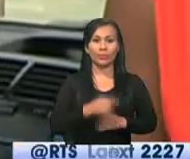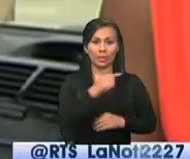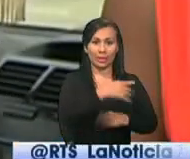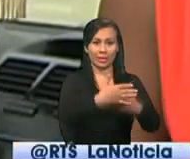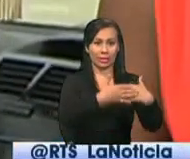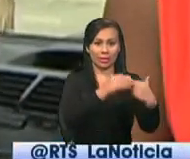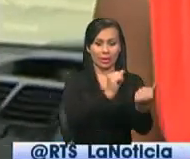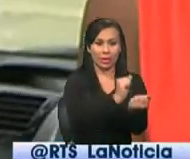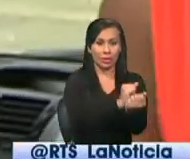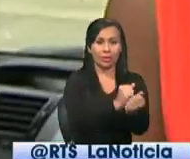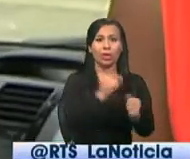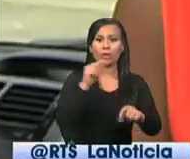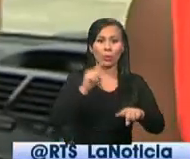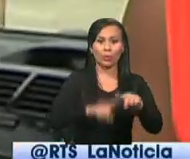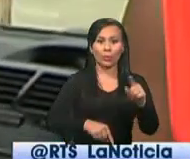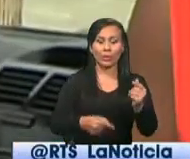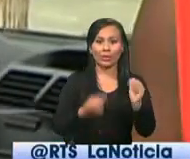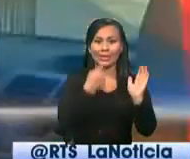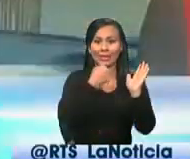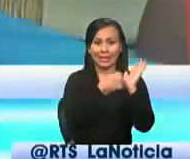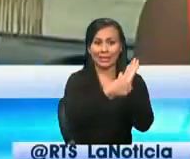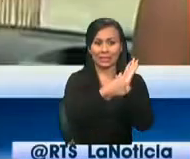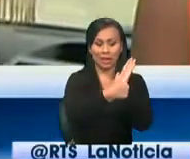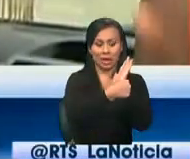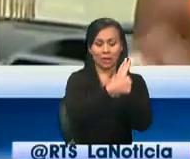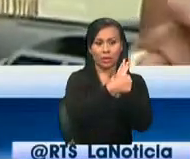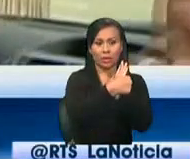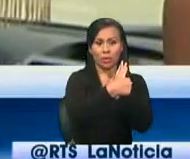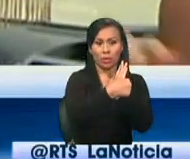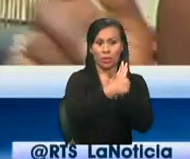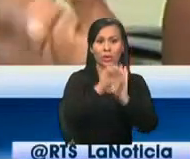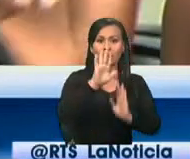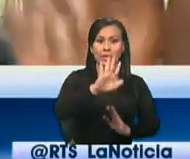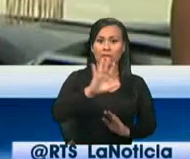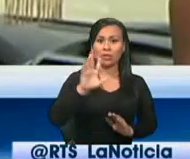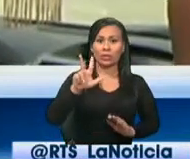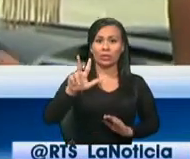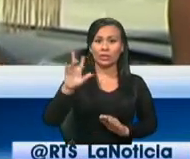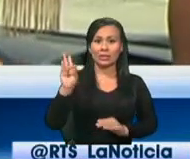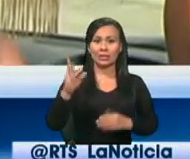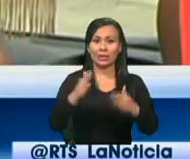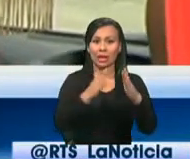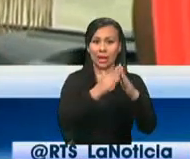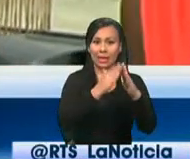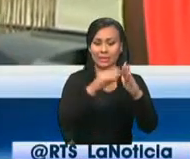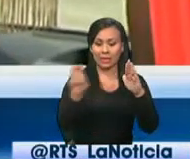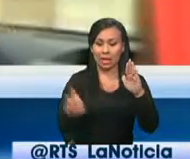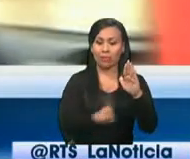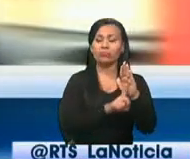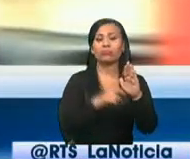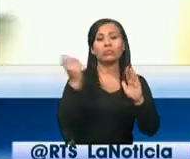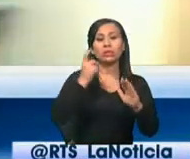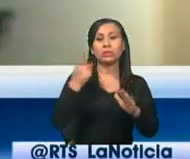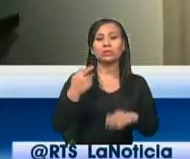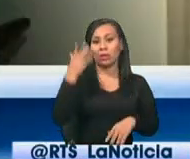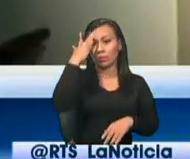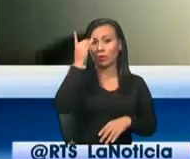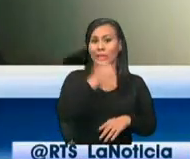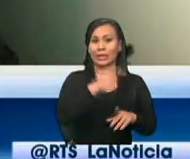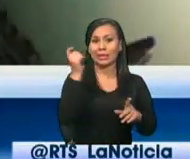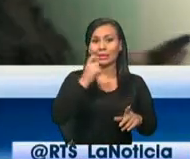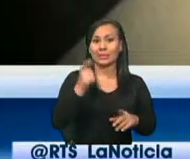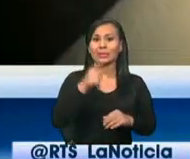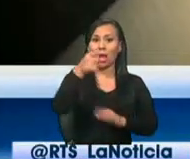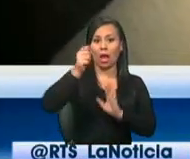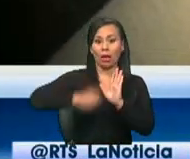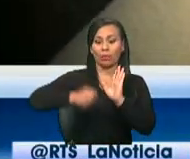detenida y no se le ha dado, según el artículo 537, el arresto domiciliario, se está vulnerando sus derechos constitucionales. La abogada de la